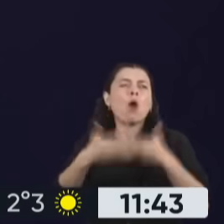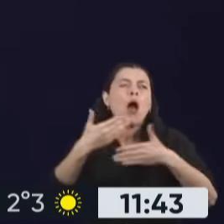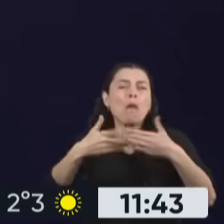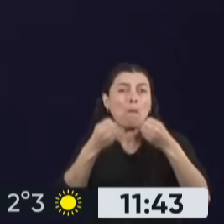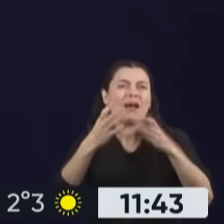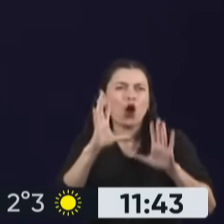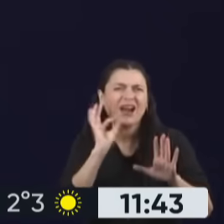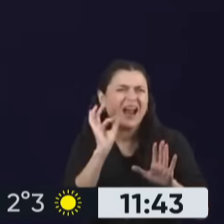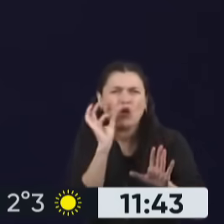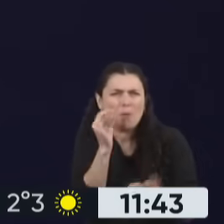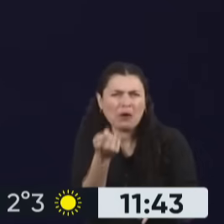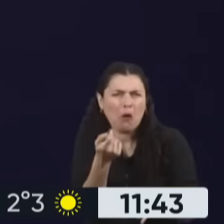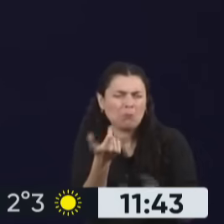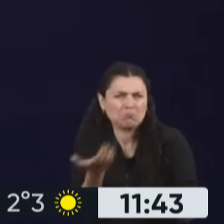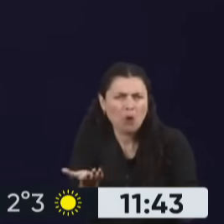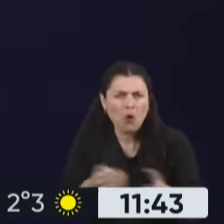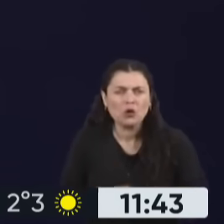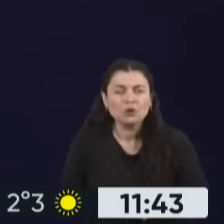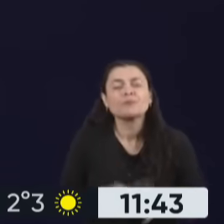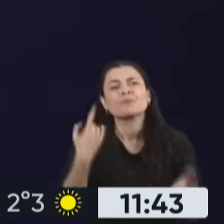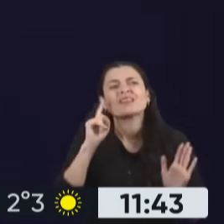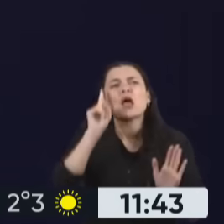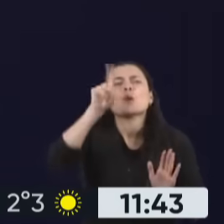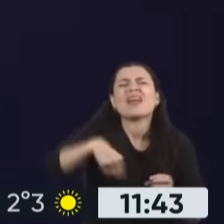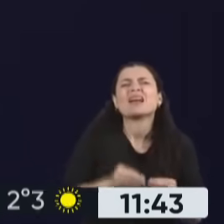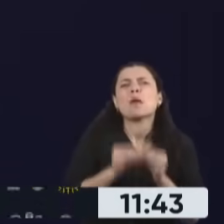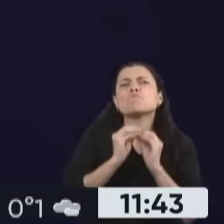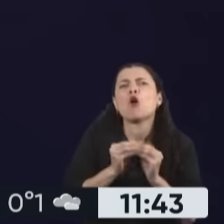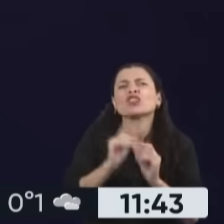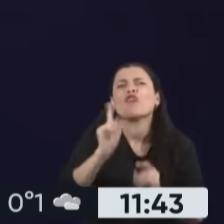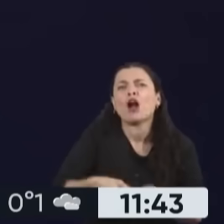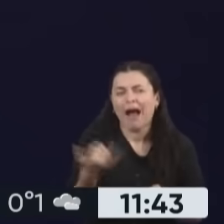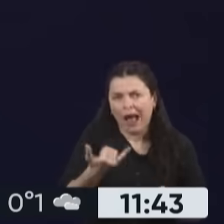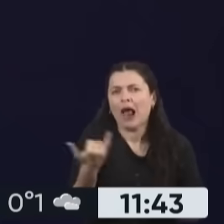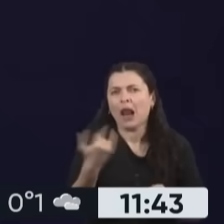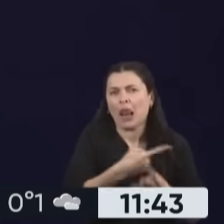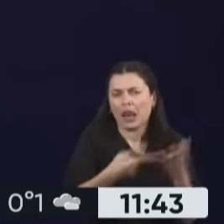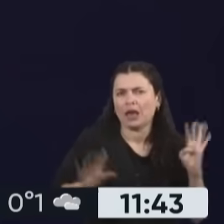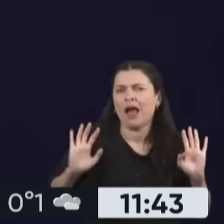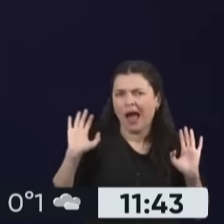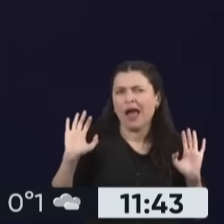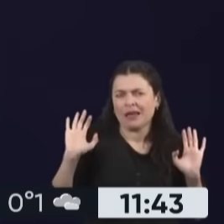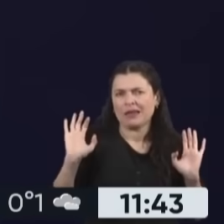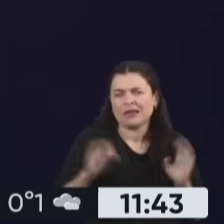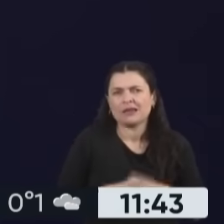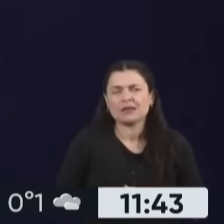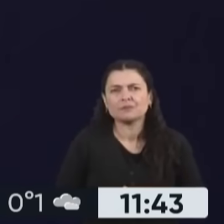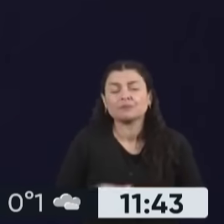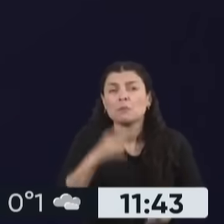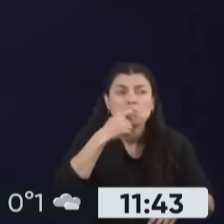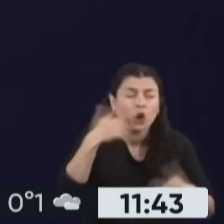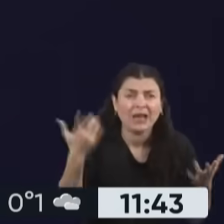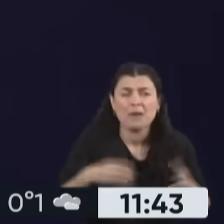0,2%, ahí hay varios factores que explican esa suba marginal del desempleo. Entendemos